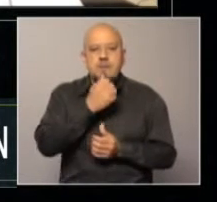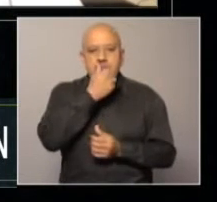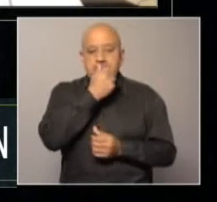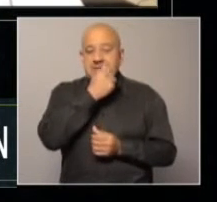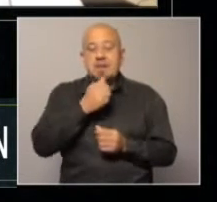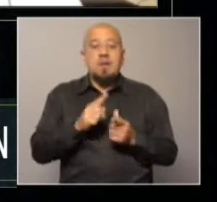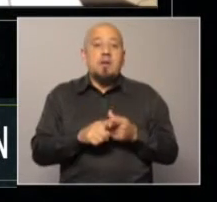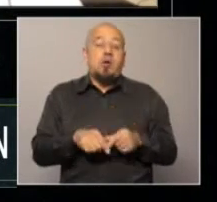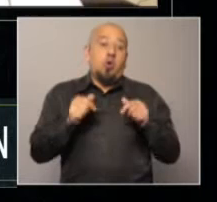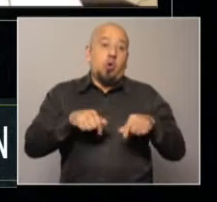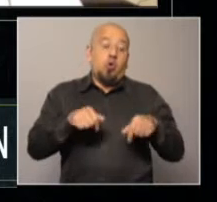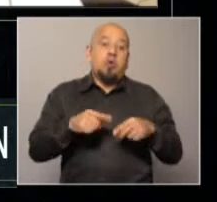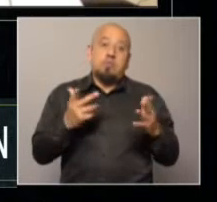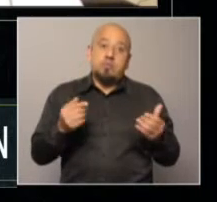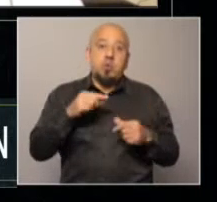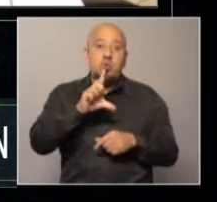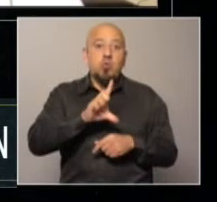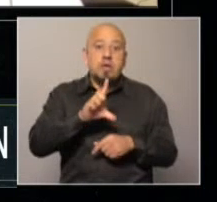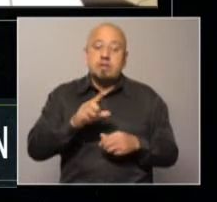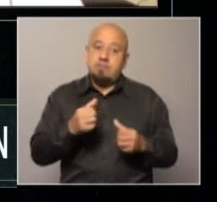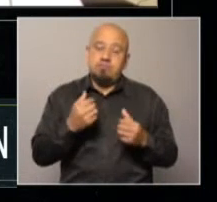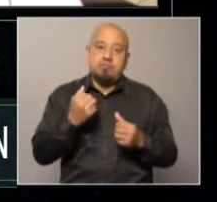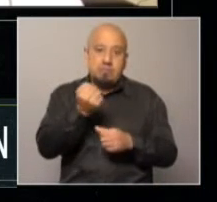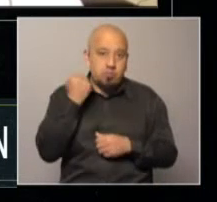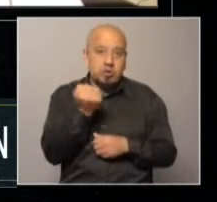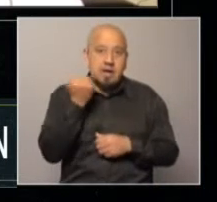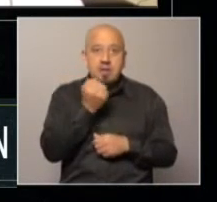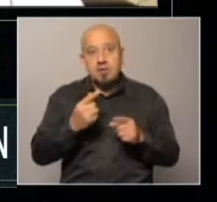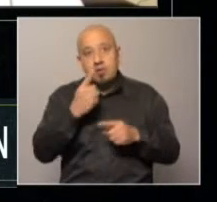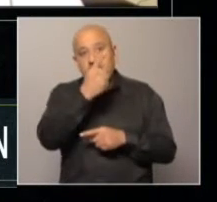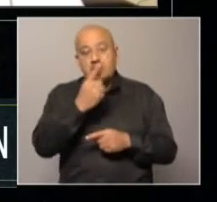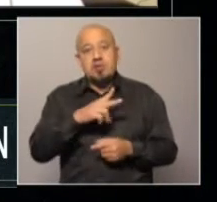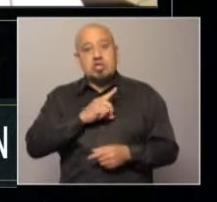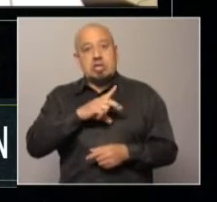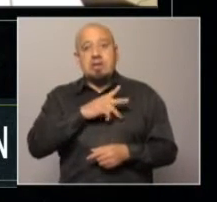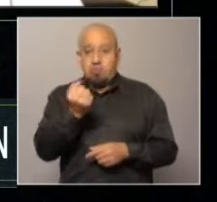supongo muy impactante seguramente para lo que está viviendo el pueblo chileno.